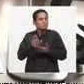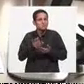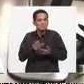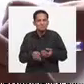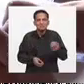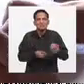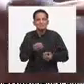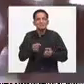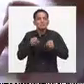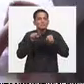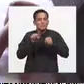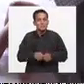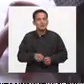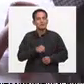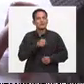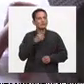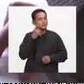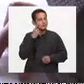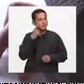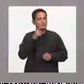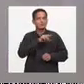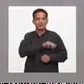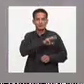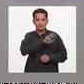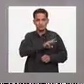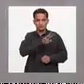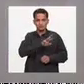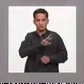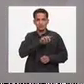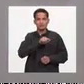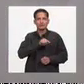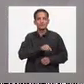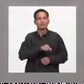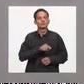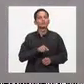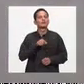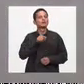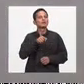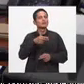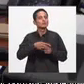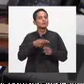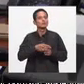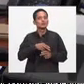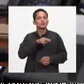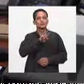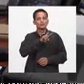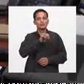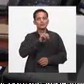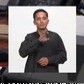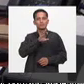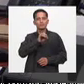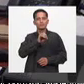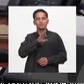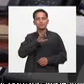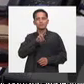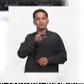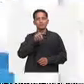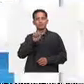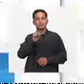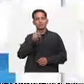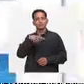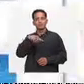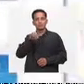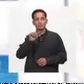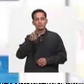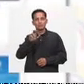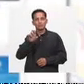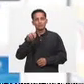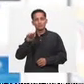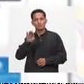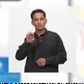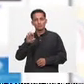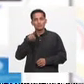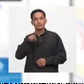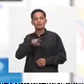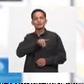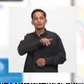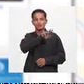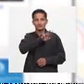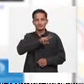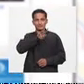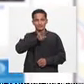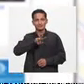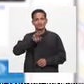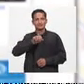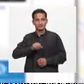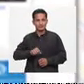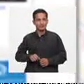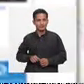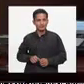y propuestas de sus candidatos favoritos esta alternativa se llama voto transparente y se trata de un portal web